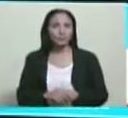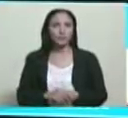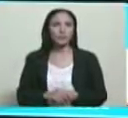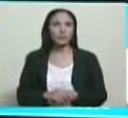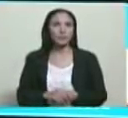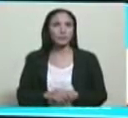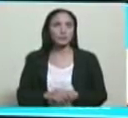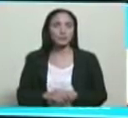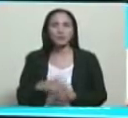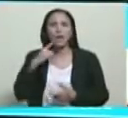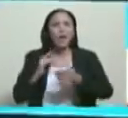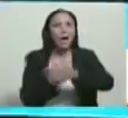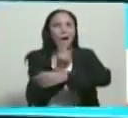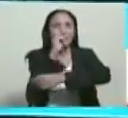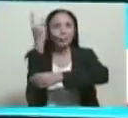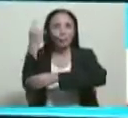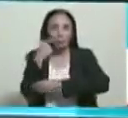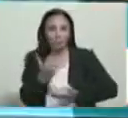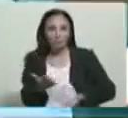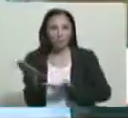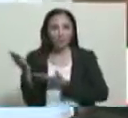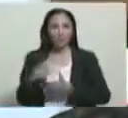Árbol.